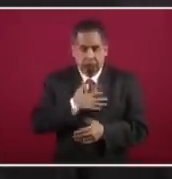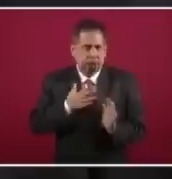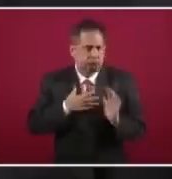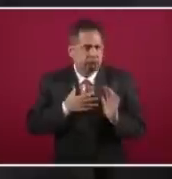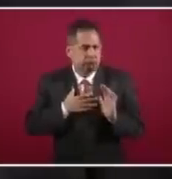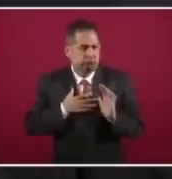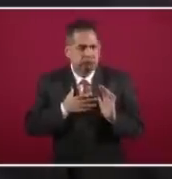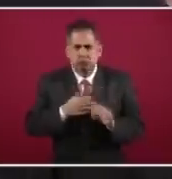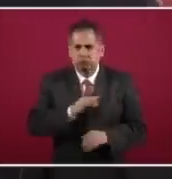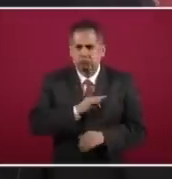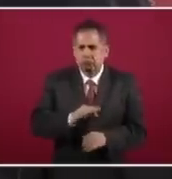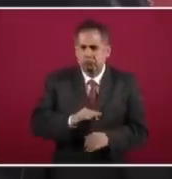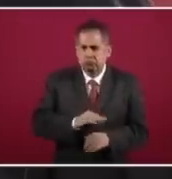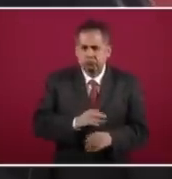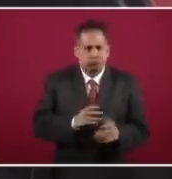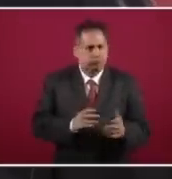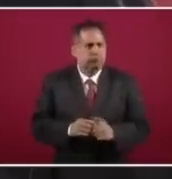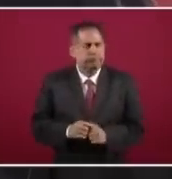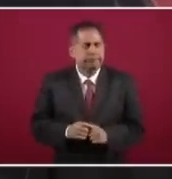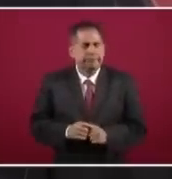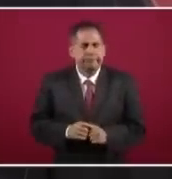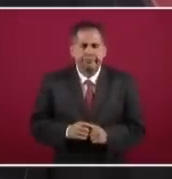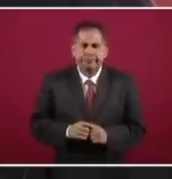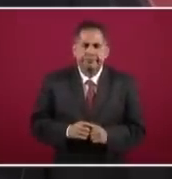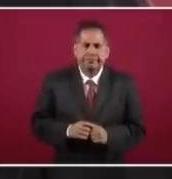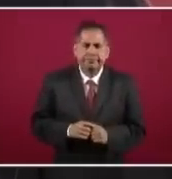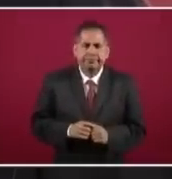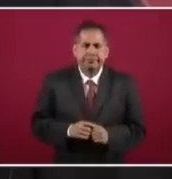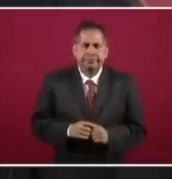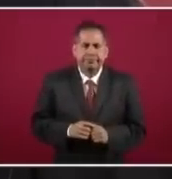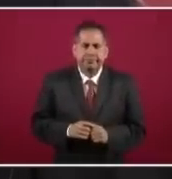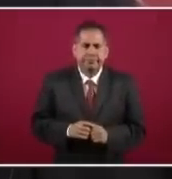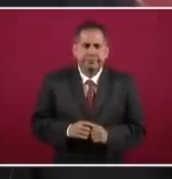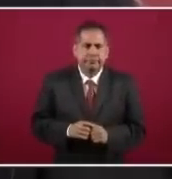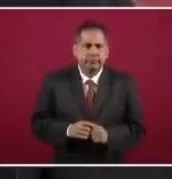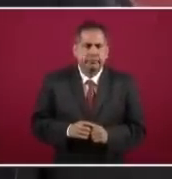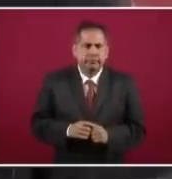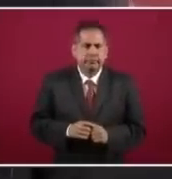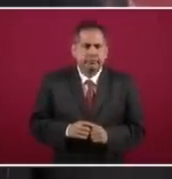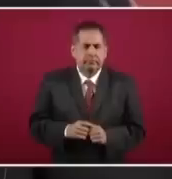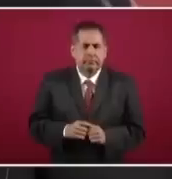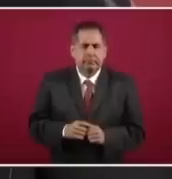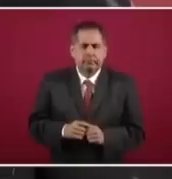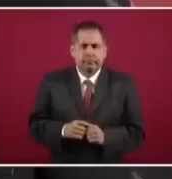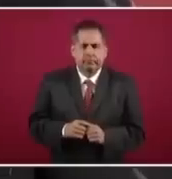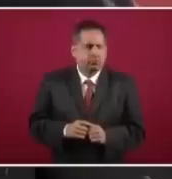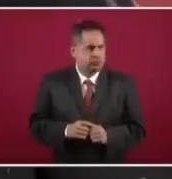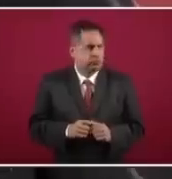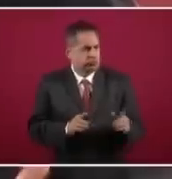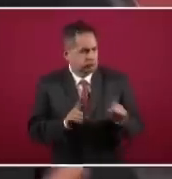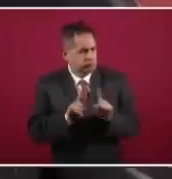nosotros podríamos